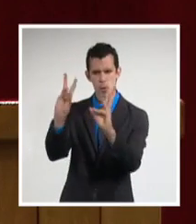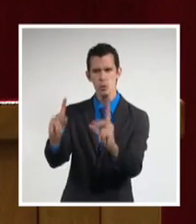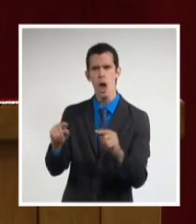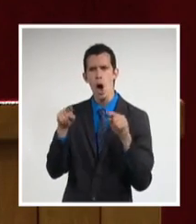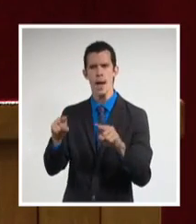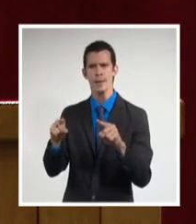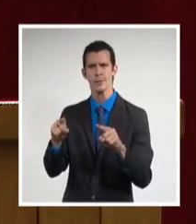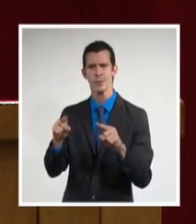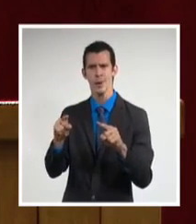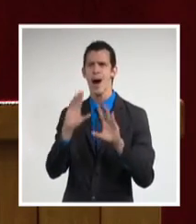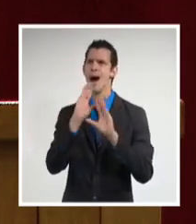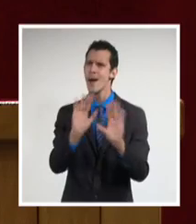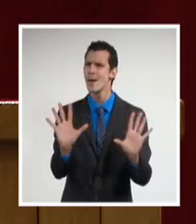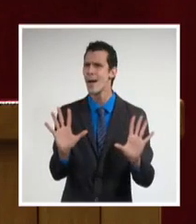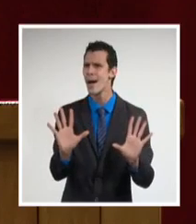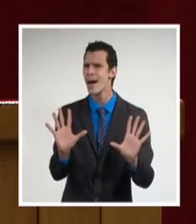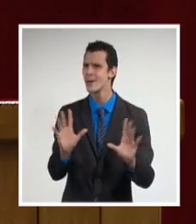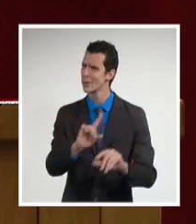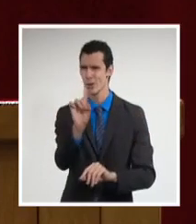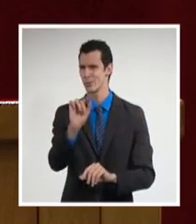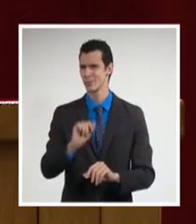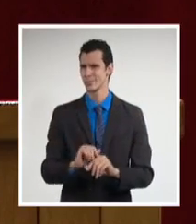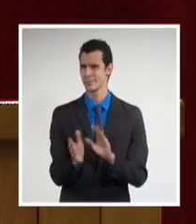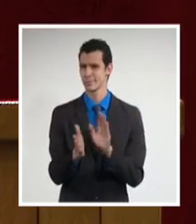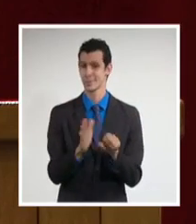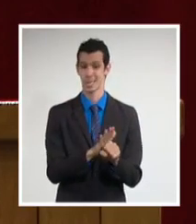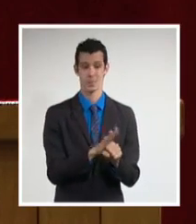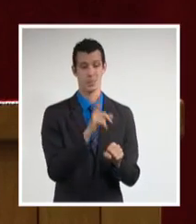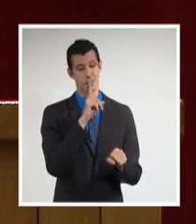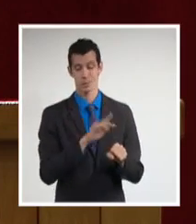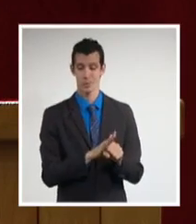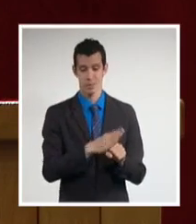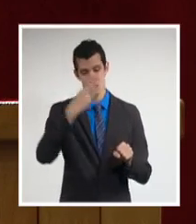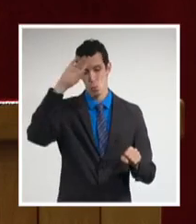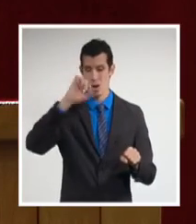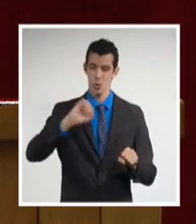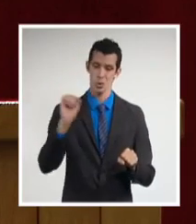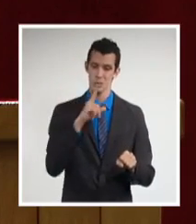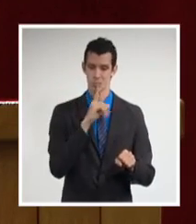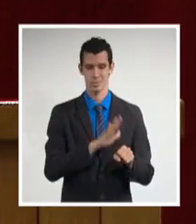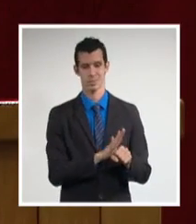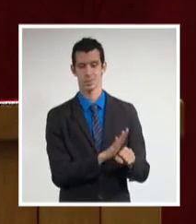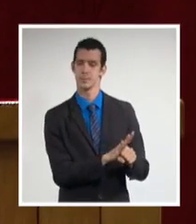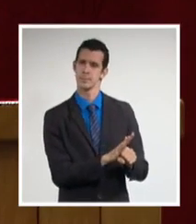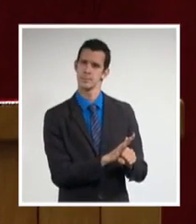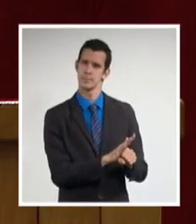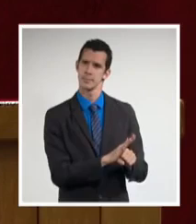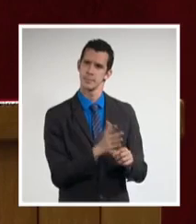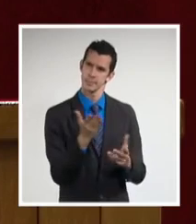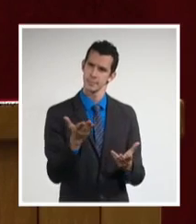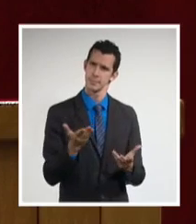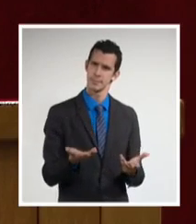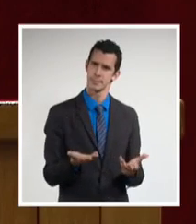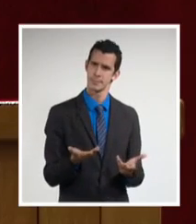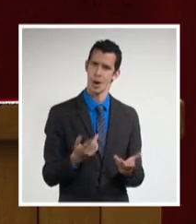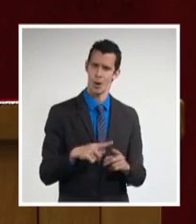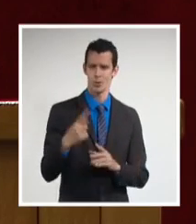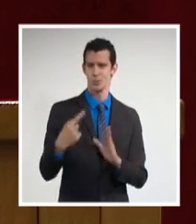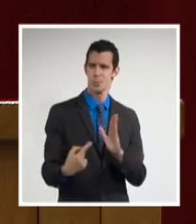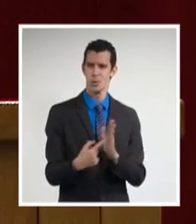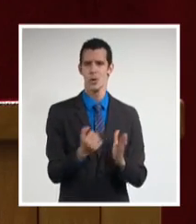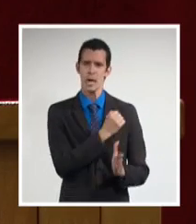garantías asociados a estos temas. Comienzan por tratar de arrebatarnos la iniciativa y cualquier protagonismo en los